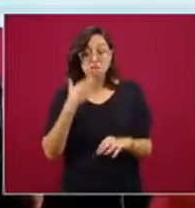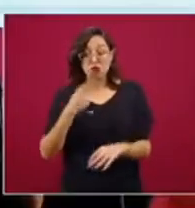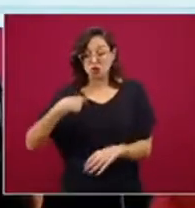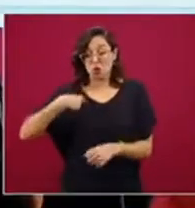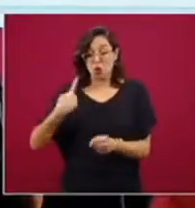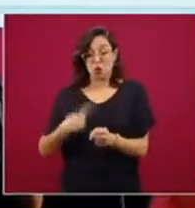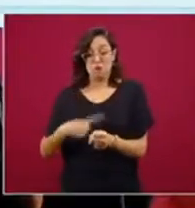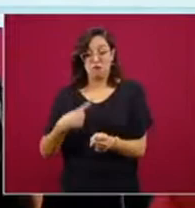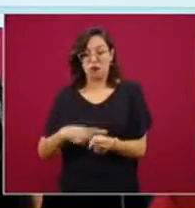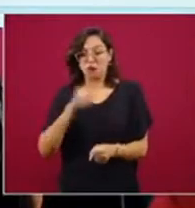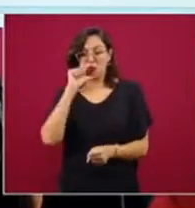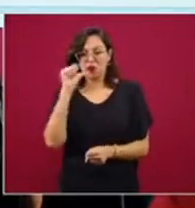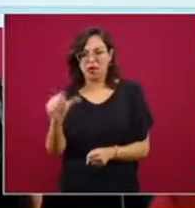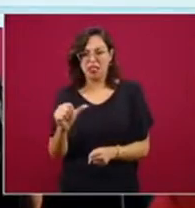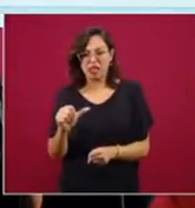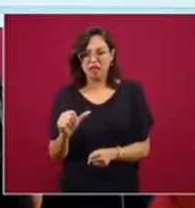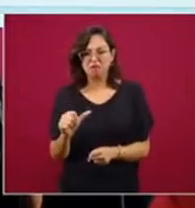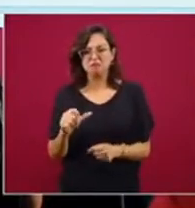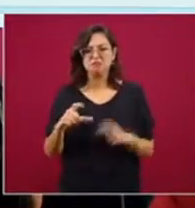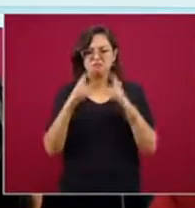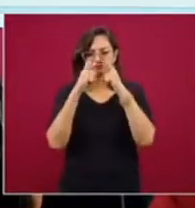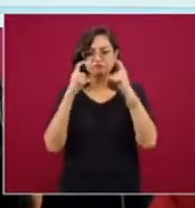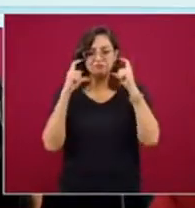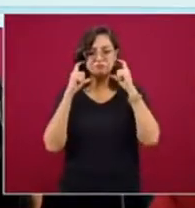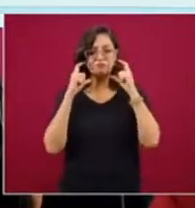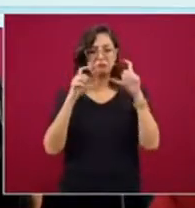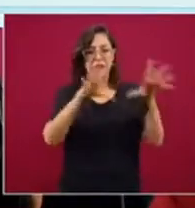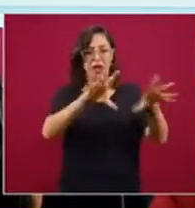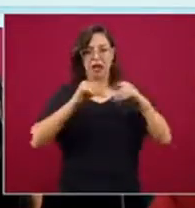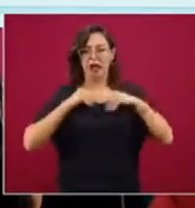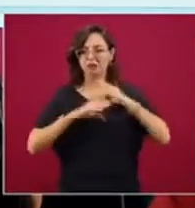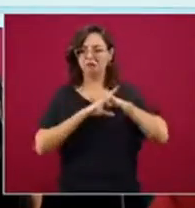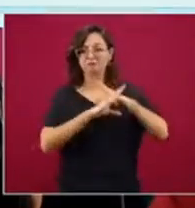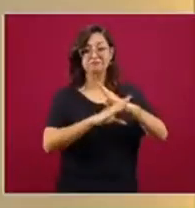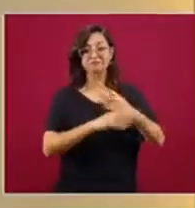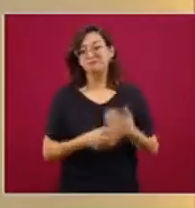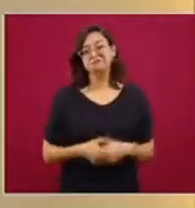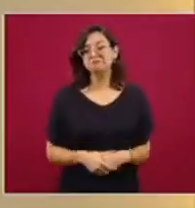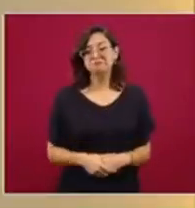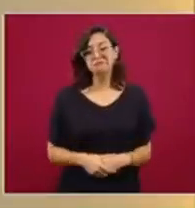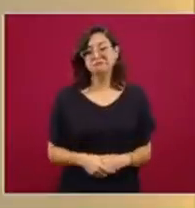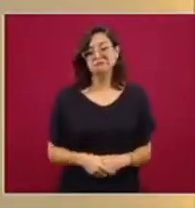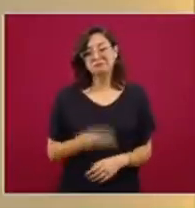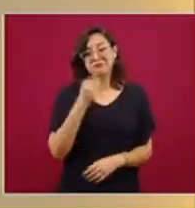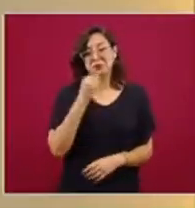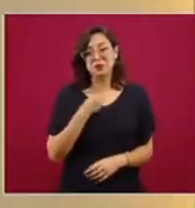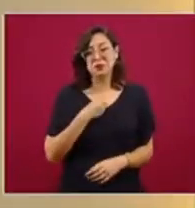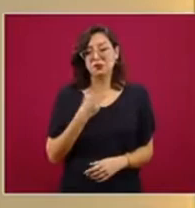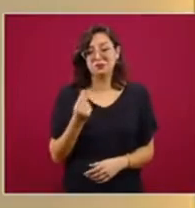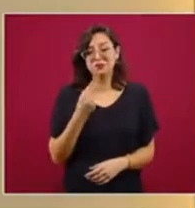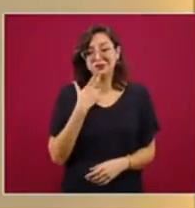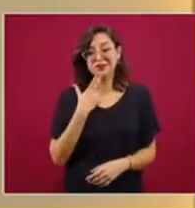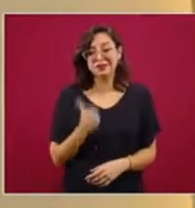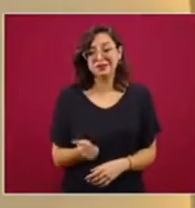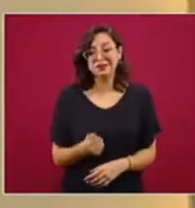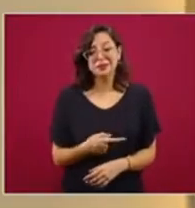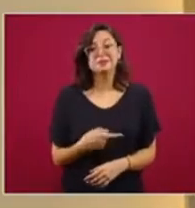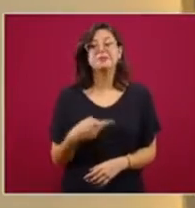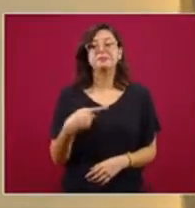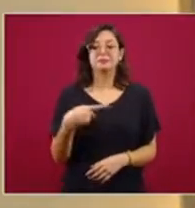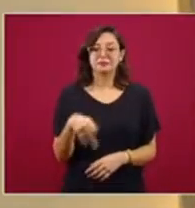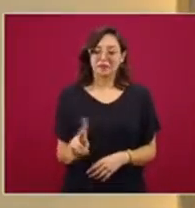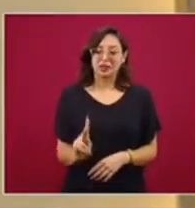persona susceptible, asintomática, que quiere protegerse. No lo es, desafortunadamente no lo es, pero sí puede